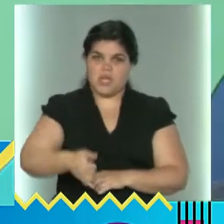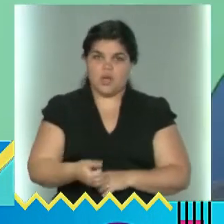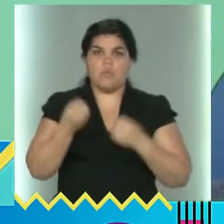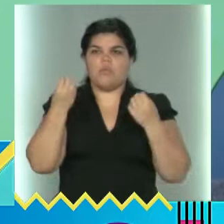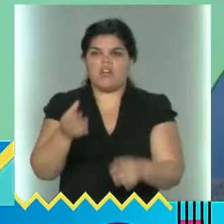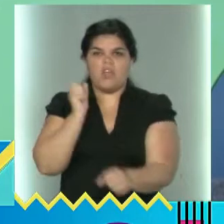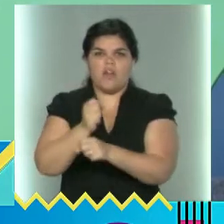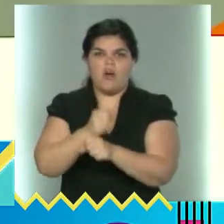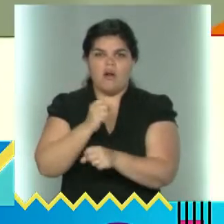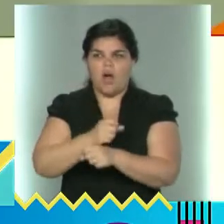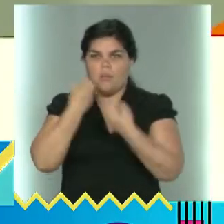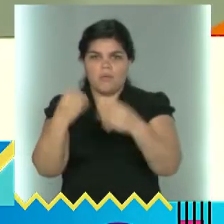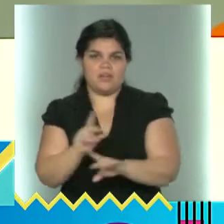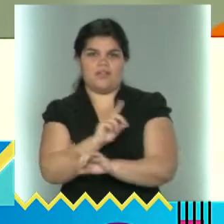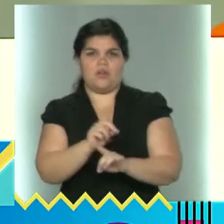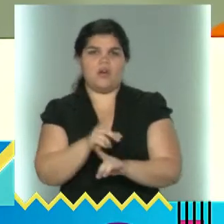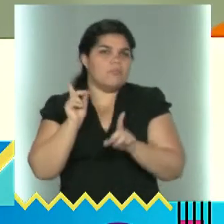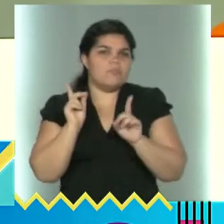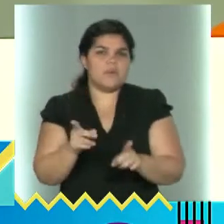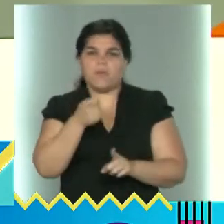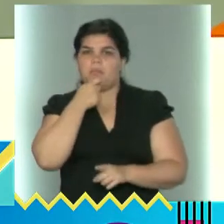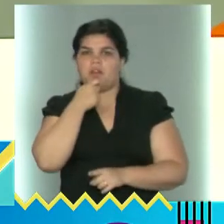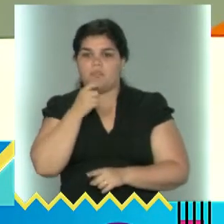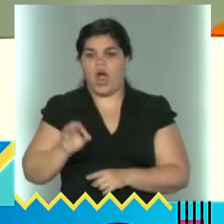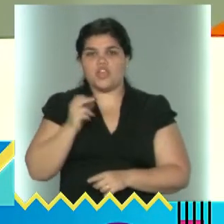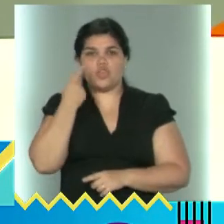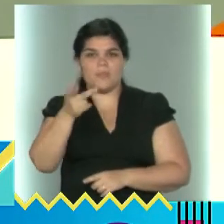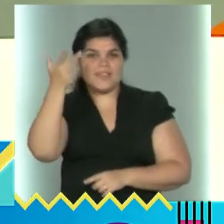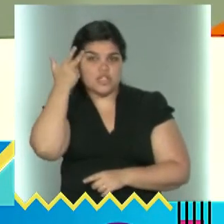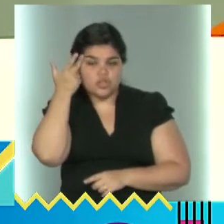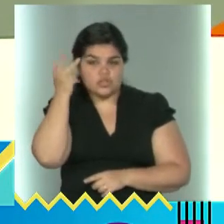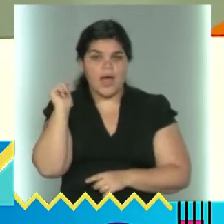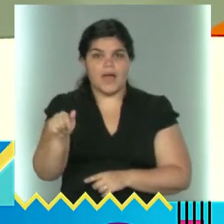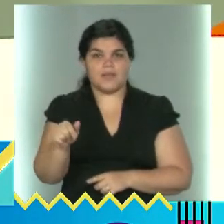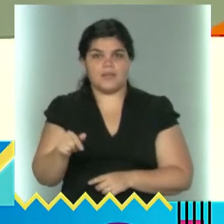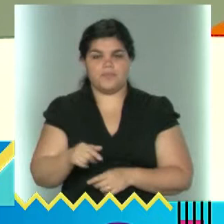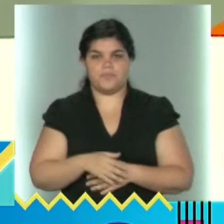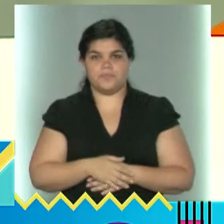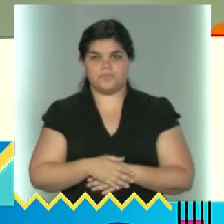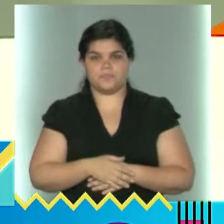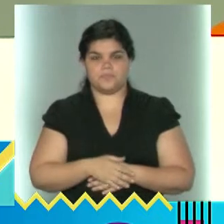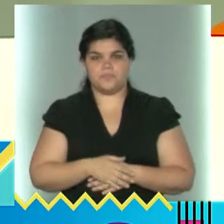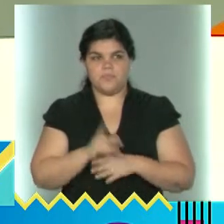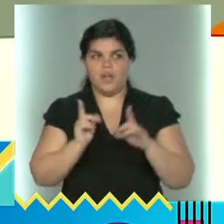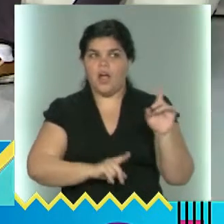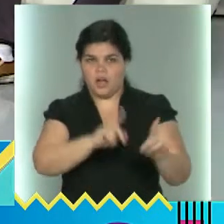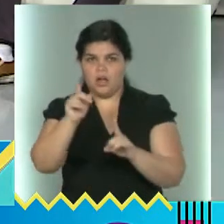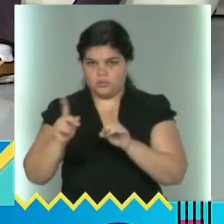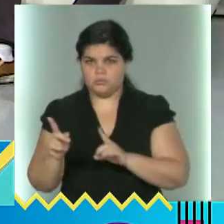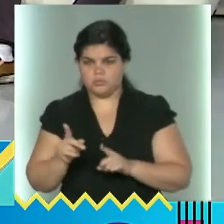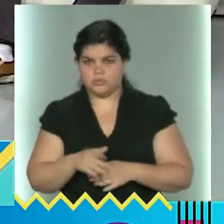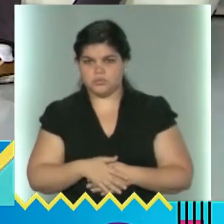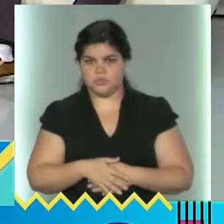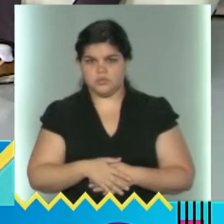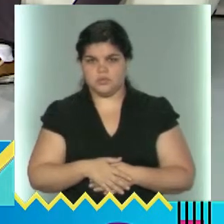no, bueno, igual lo de la sábana. Estamos en el año 2018 y seguimos trasladando. ¿Algunos de ustedes los han operado